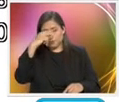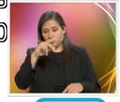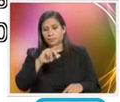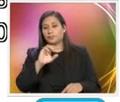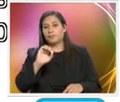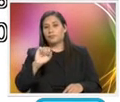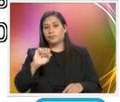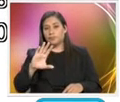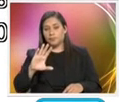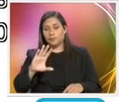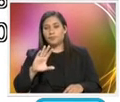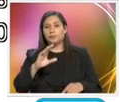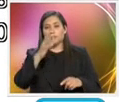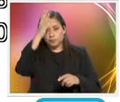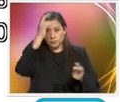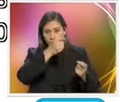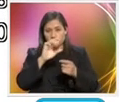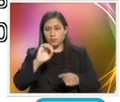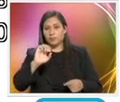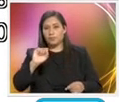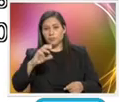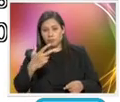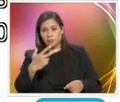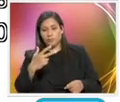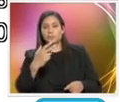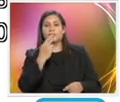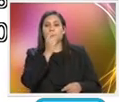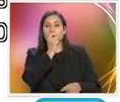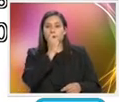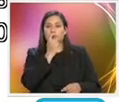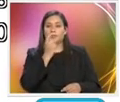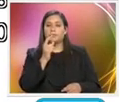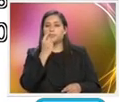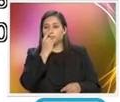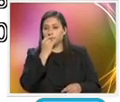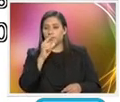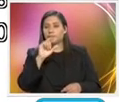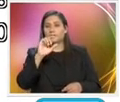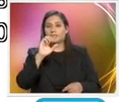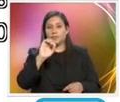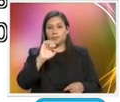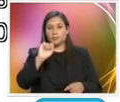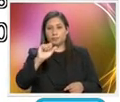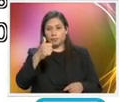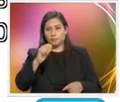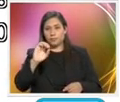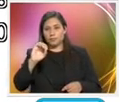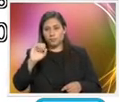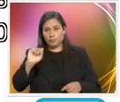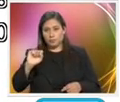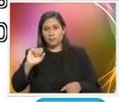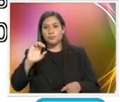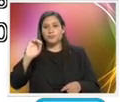Mexicana 065, Bomberos 068, Radio Patrullas 066 060 y